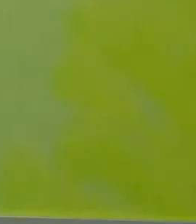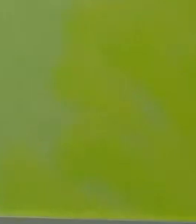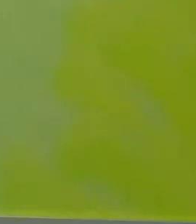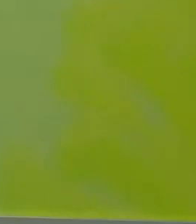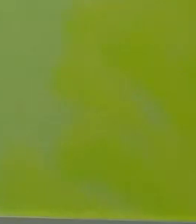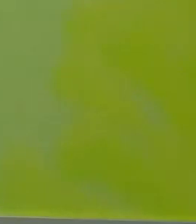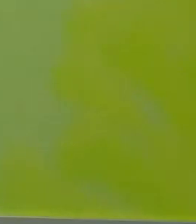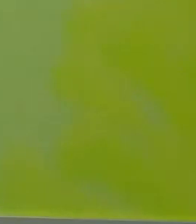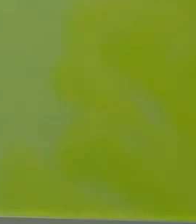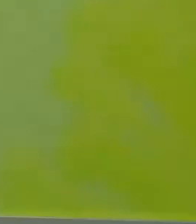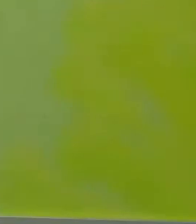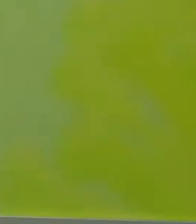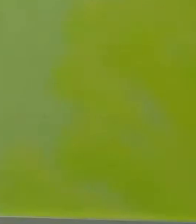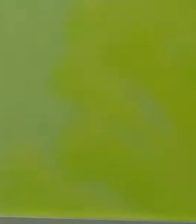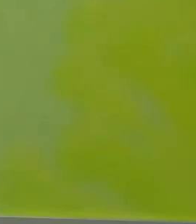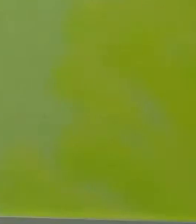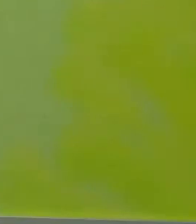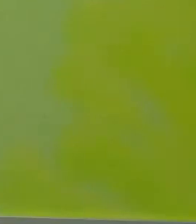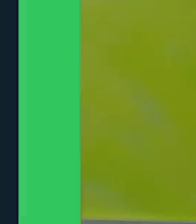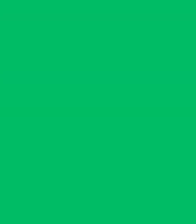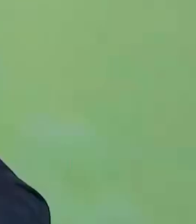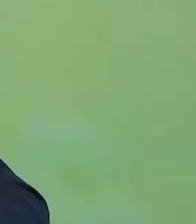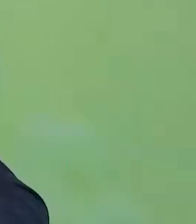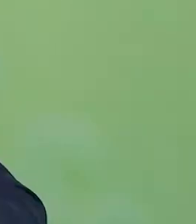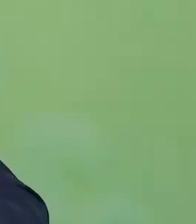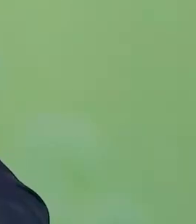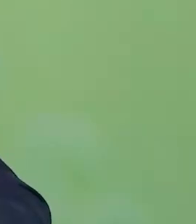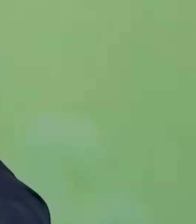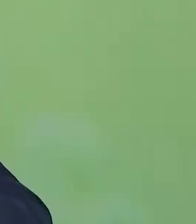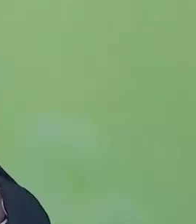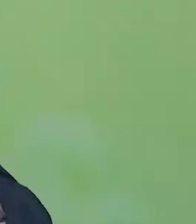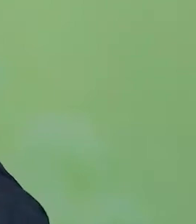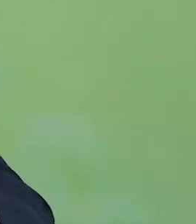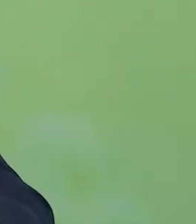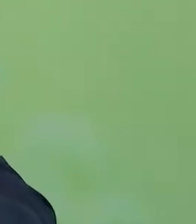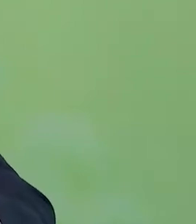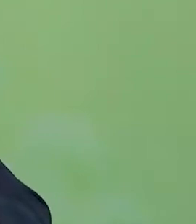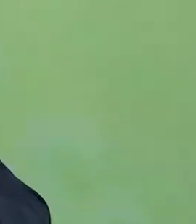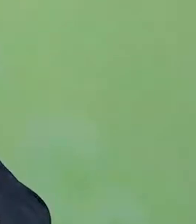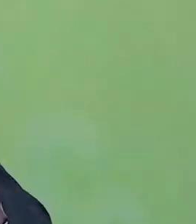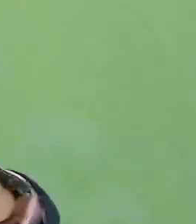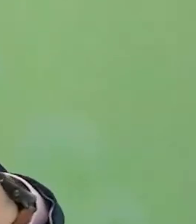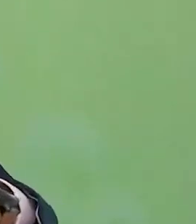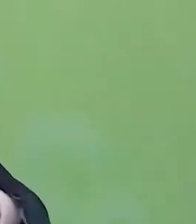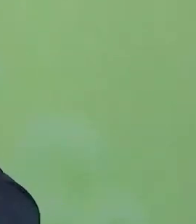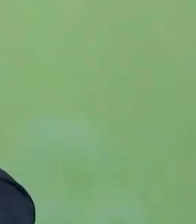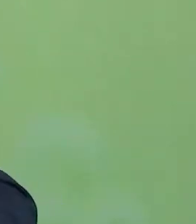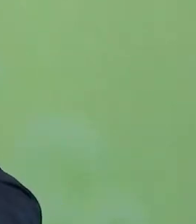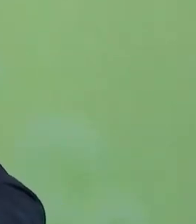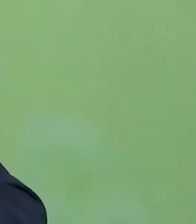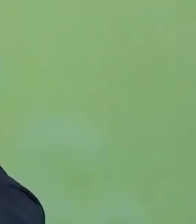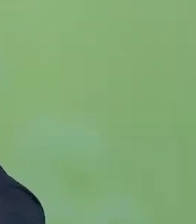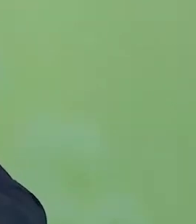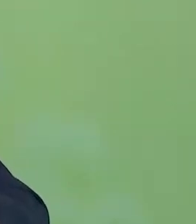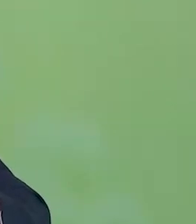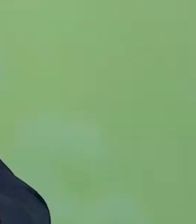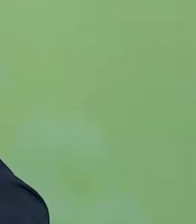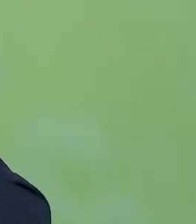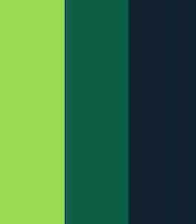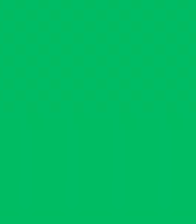nacimiento. El resto se adquieren durante la vida. Pues el cáncer de próstata no tiene una sola mutación, es por eso que es una enfermedad tan heterogénea y